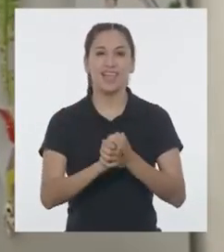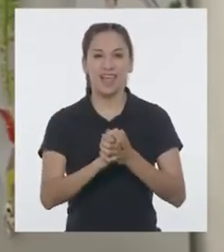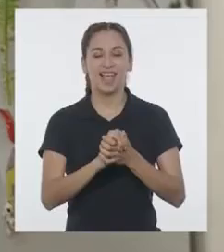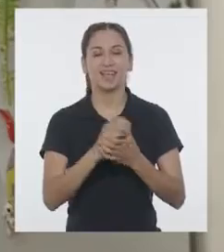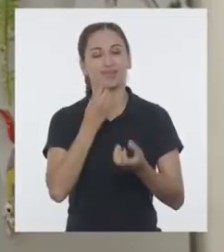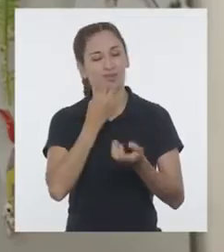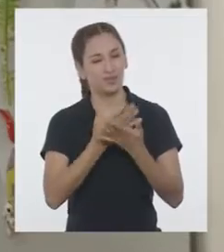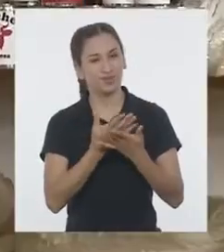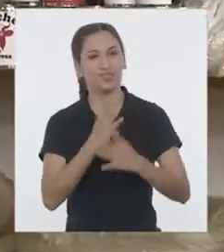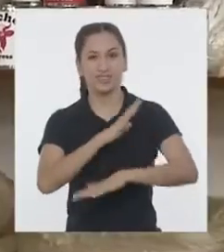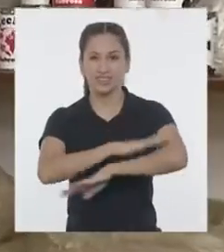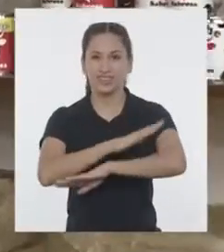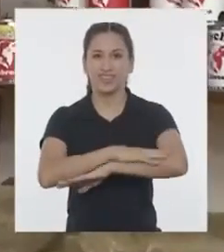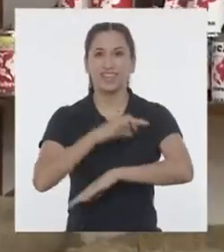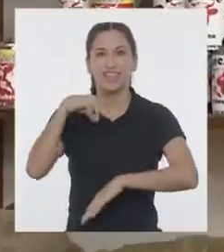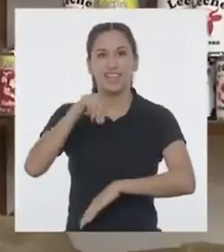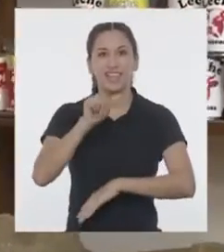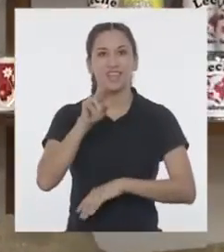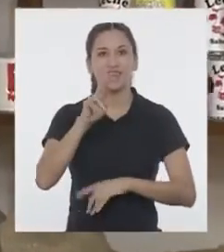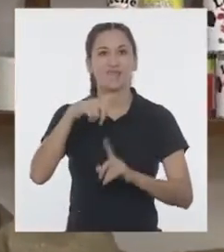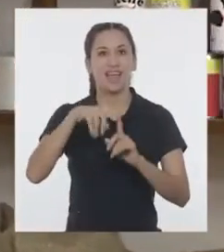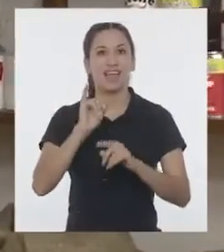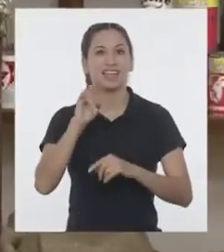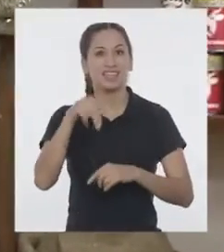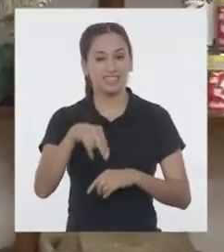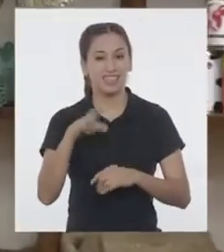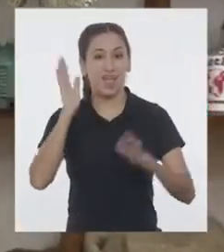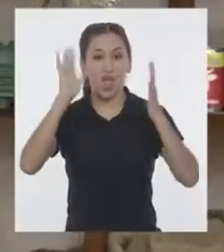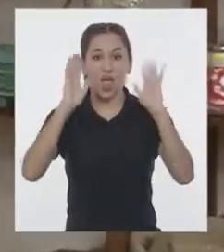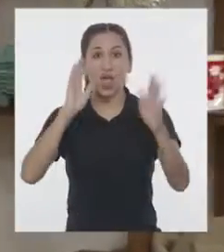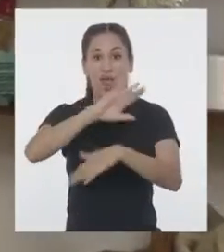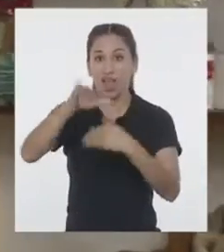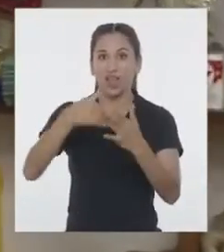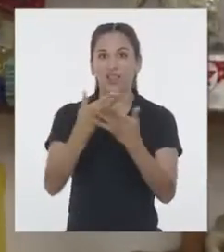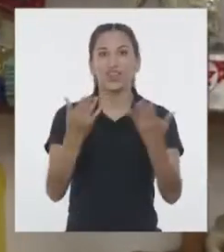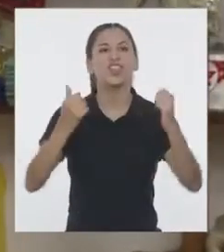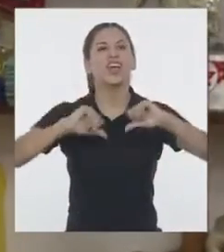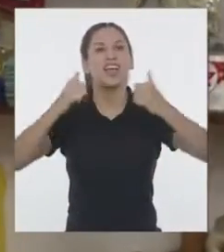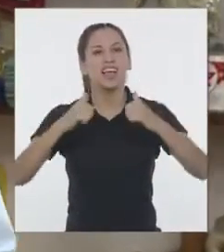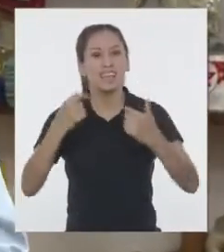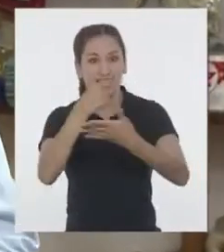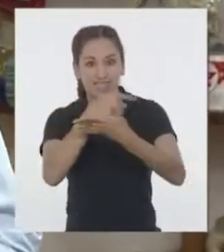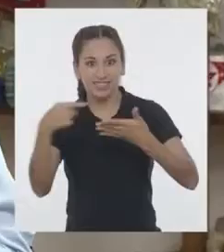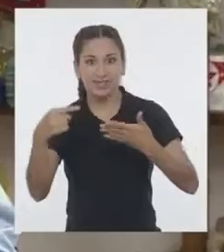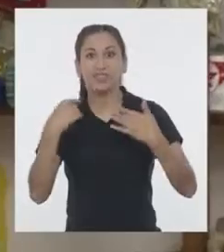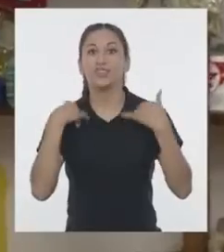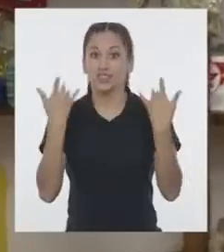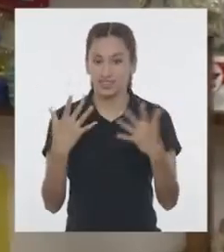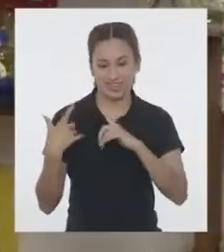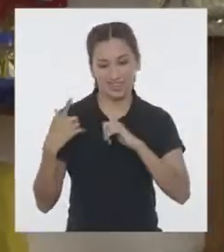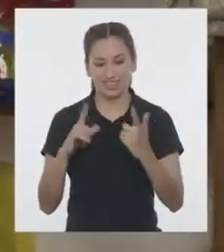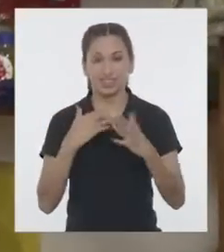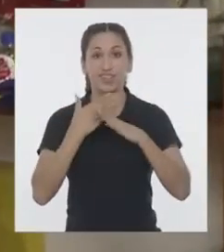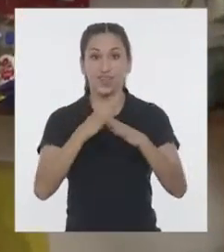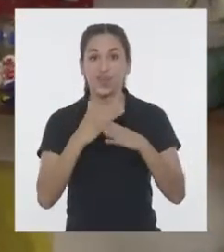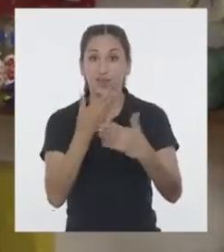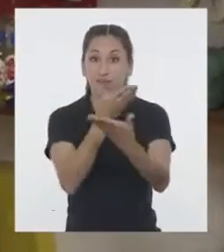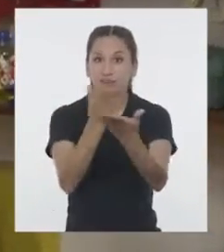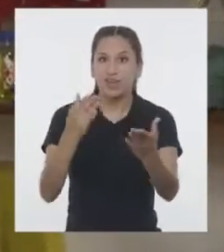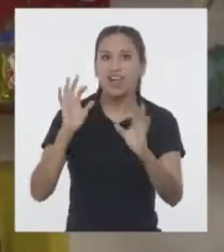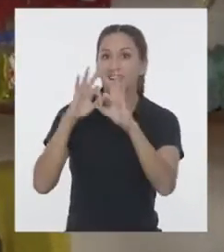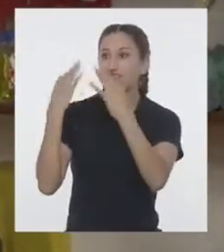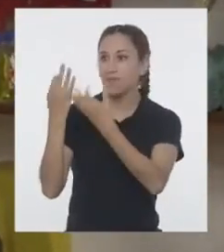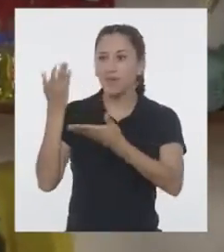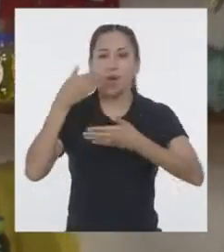mi buen amigo Martín. Hola a todas y todos, ¿cómo les fue la semana? Estoy listo para compartir con ustedes lo que las familias